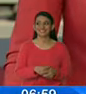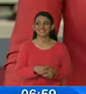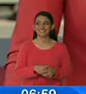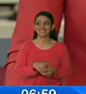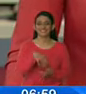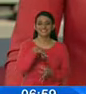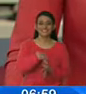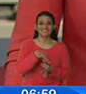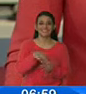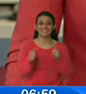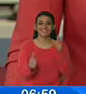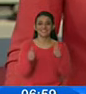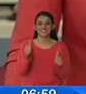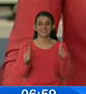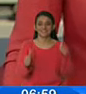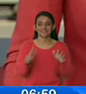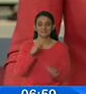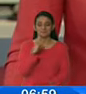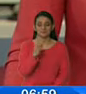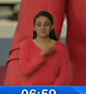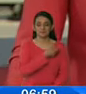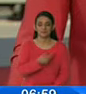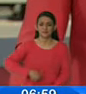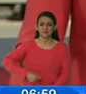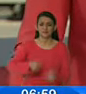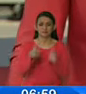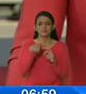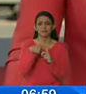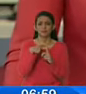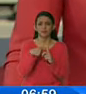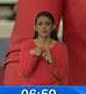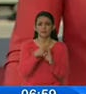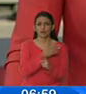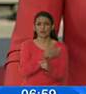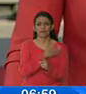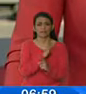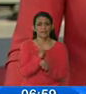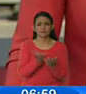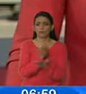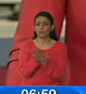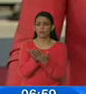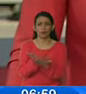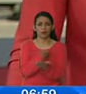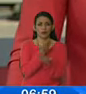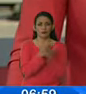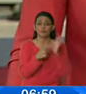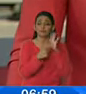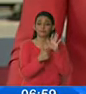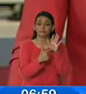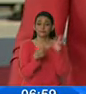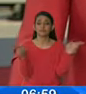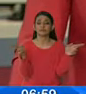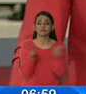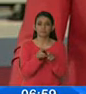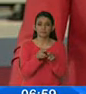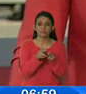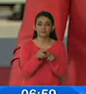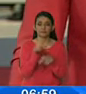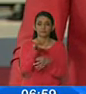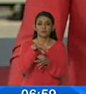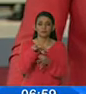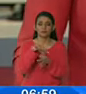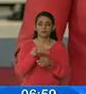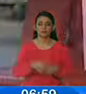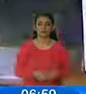los candidatos a la presidencia se mostraron optimistas y confiados en sus propuestas. Les vamos a presentar a continuación un resumen de sus